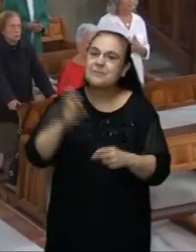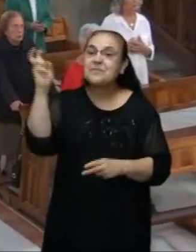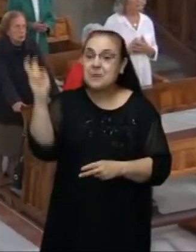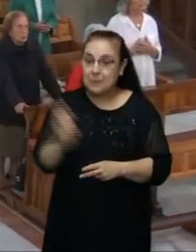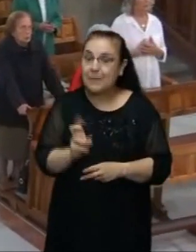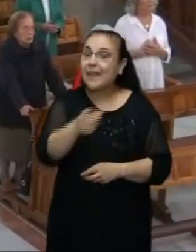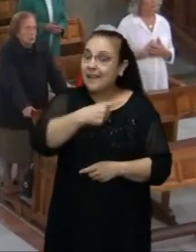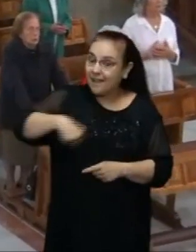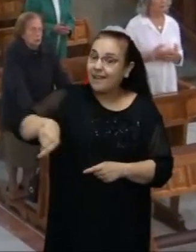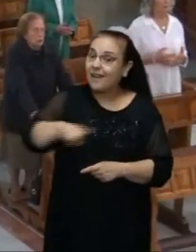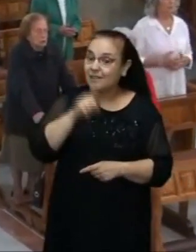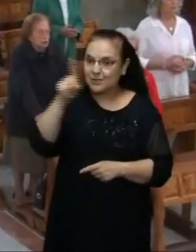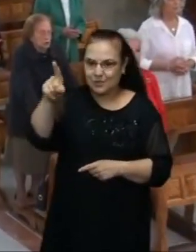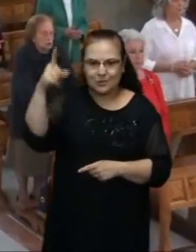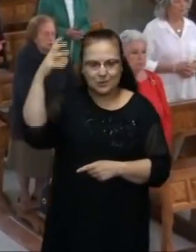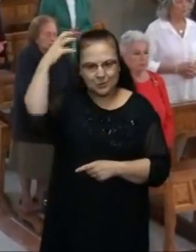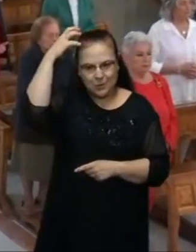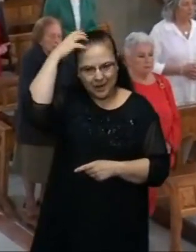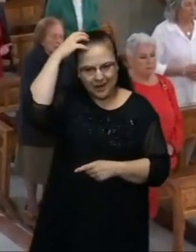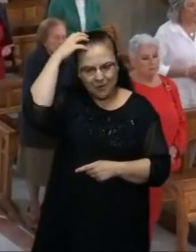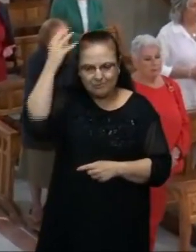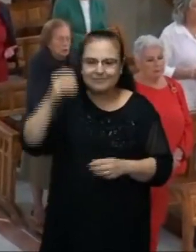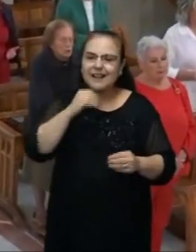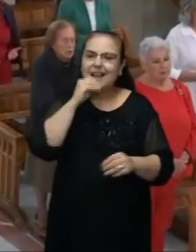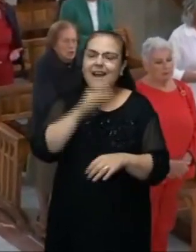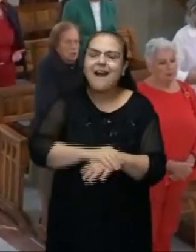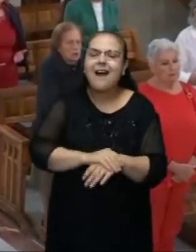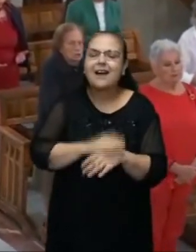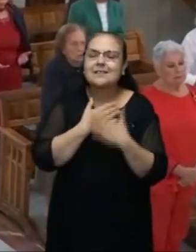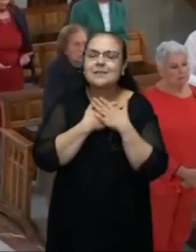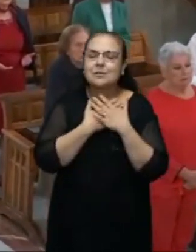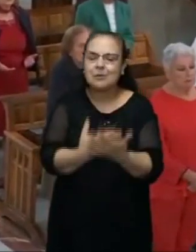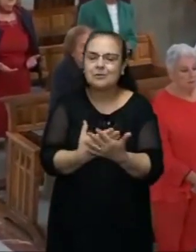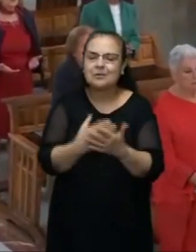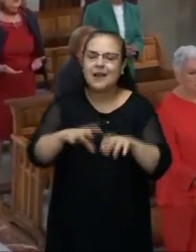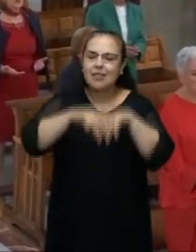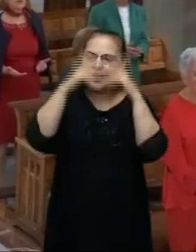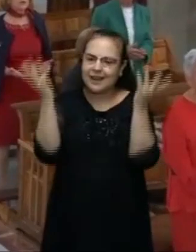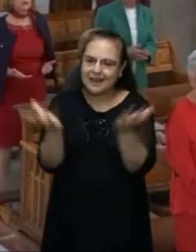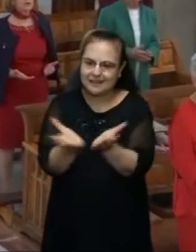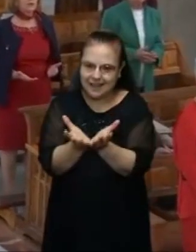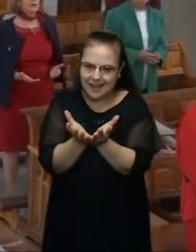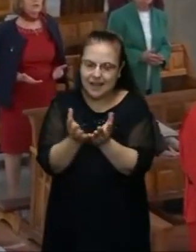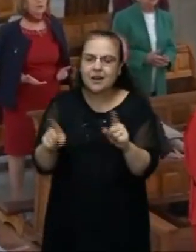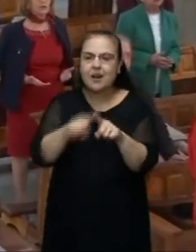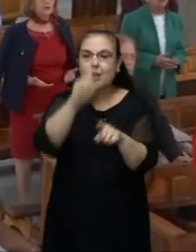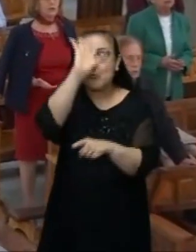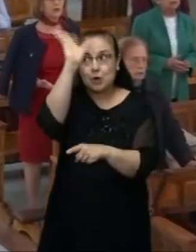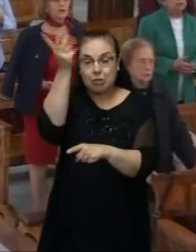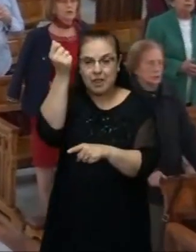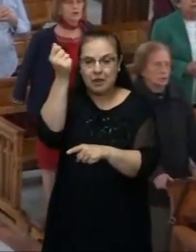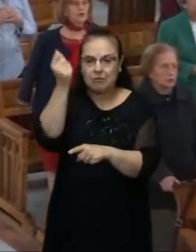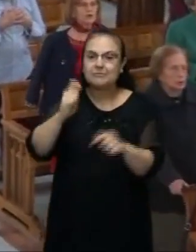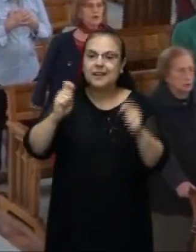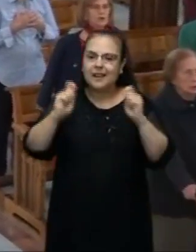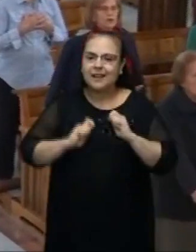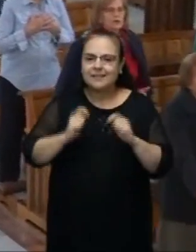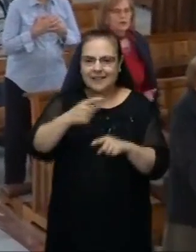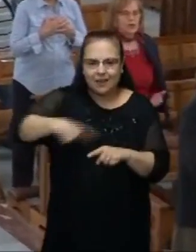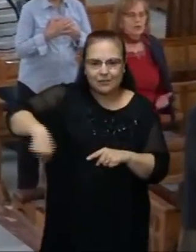nombre. Venga a nosotros tu reino. Hágase tu voluntad en la tierra como en el